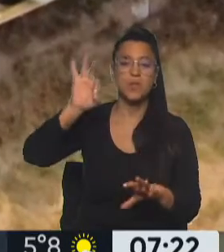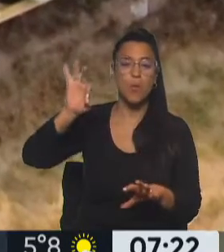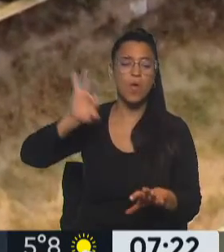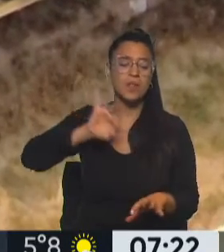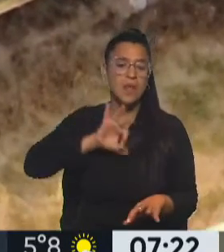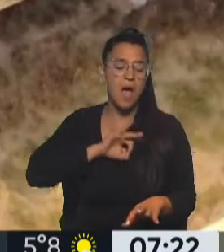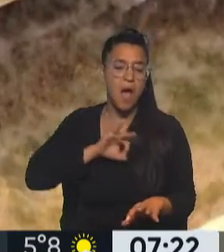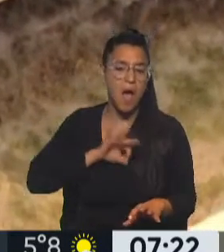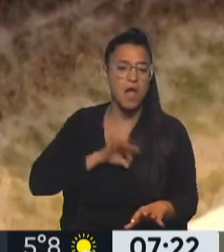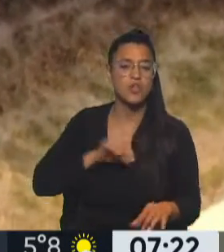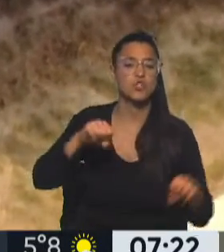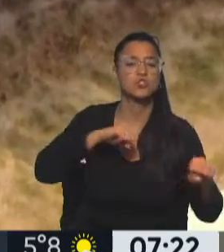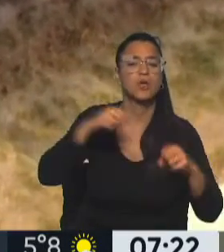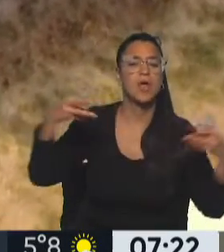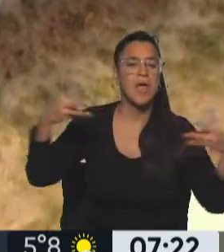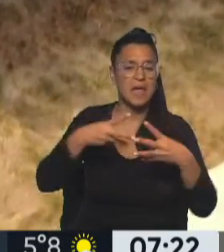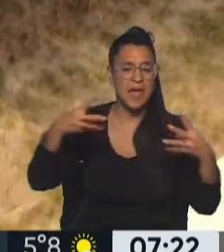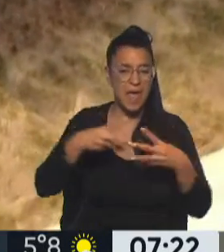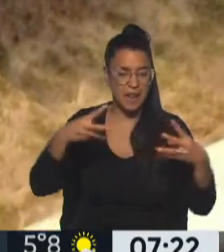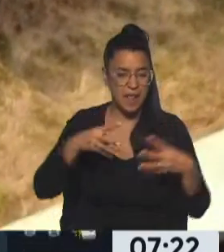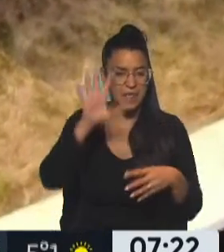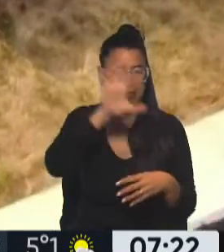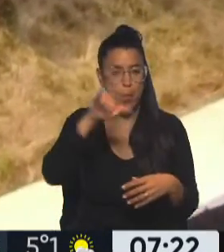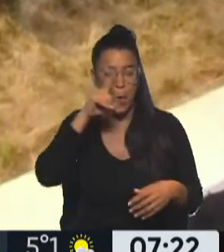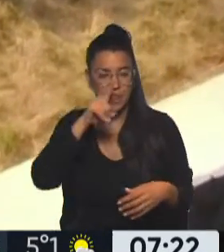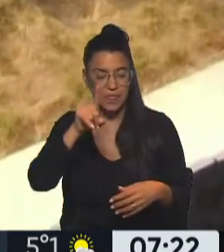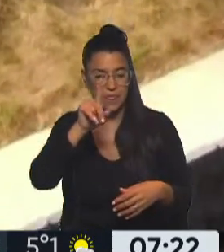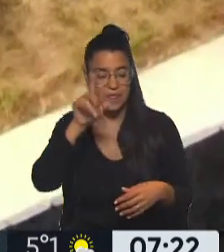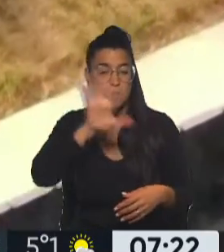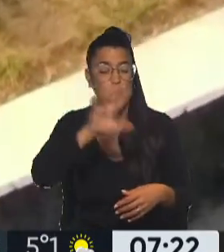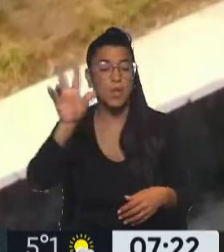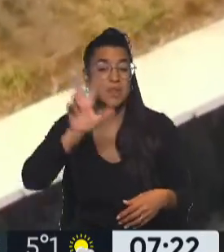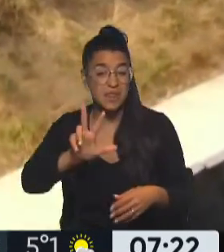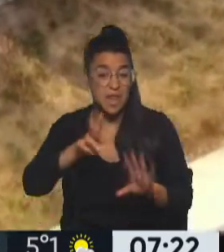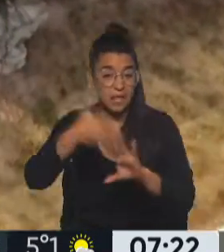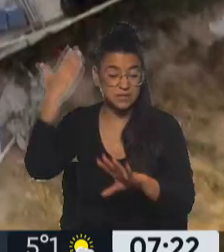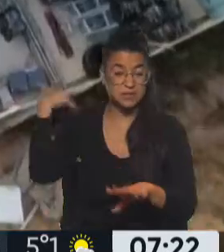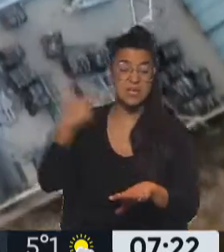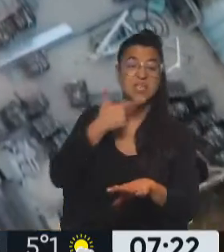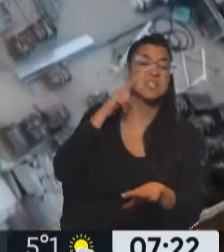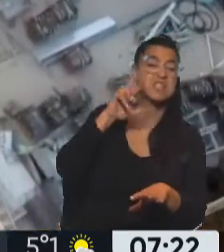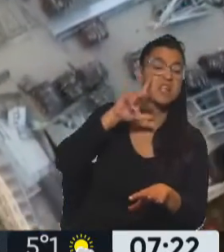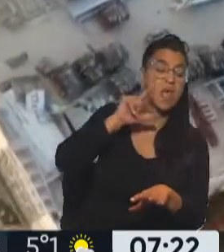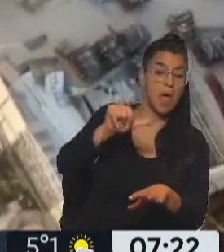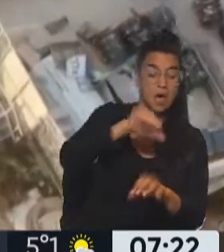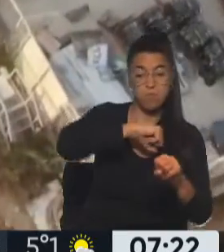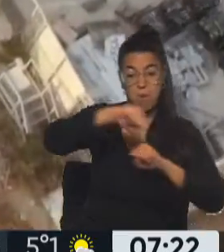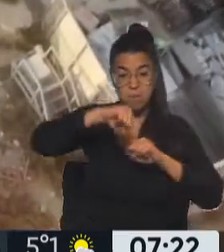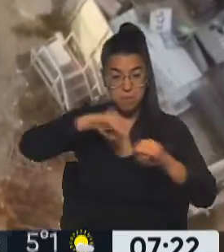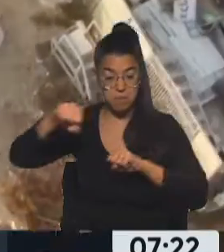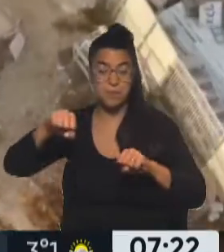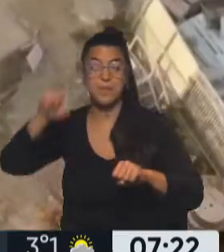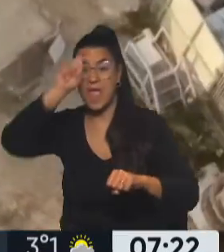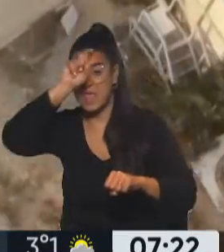del 73, la guerra de Yom Kippur, Día del Perdón, en el cual Israel fue sorprendido por Siria y por